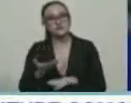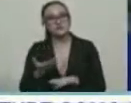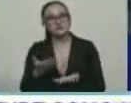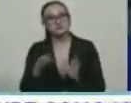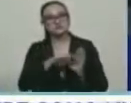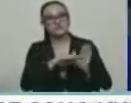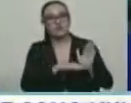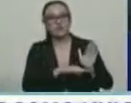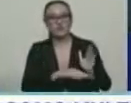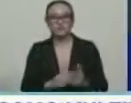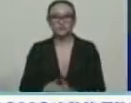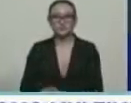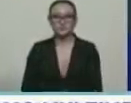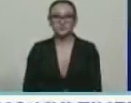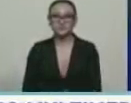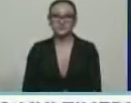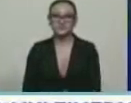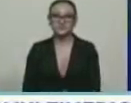establecido.